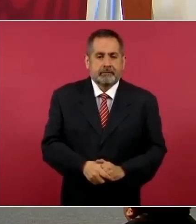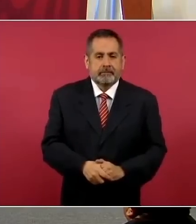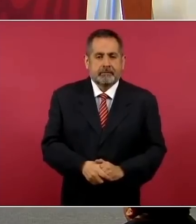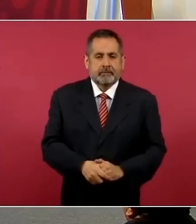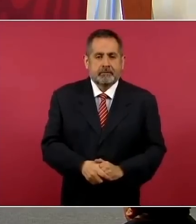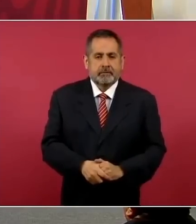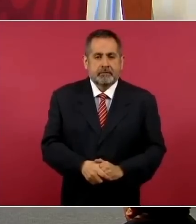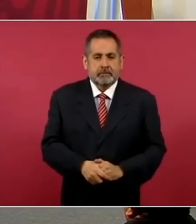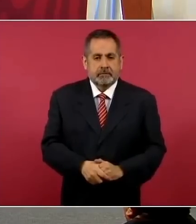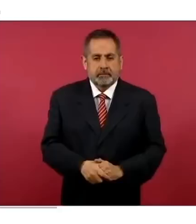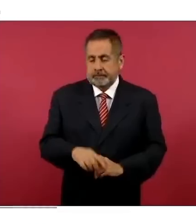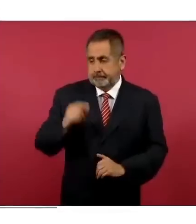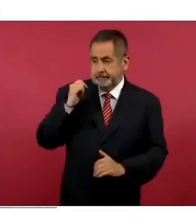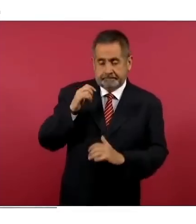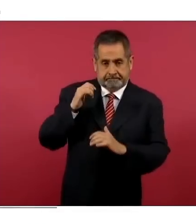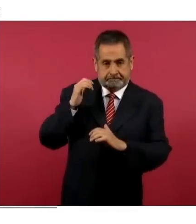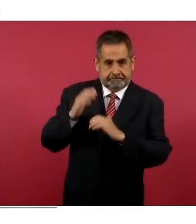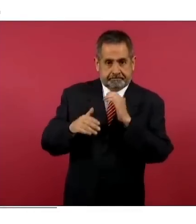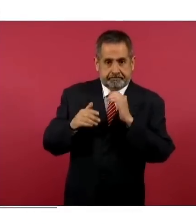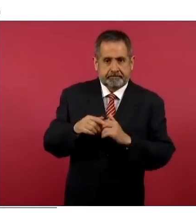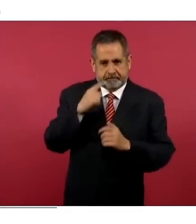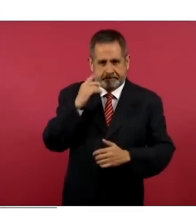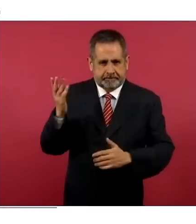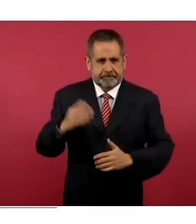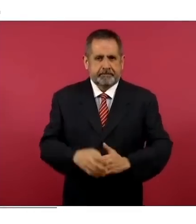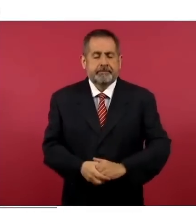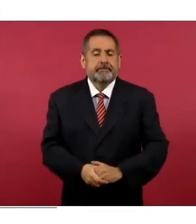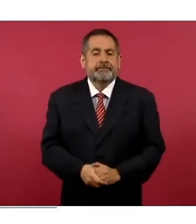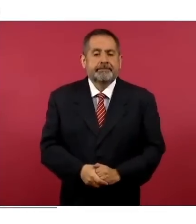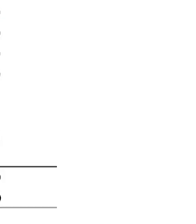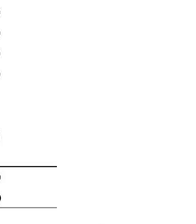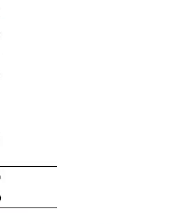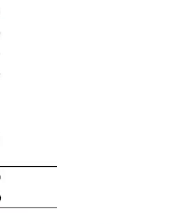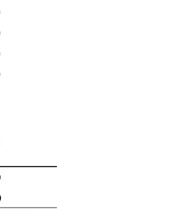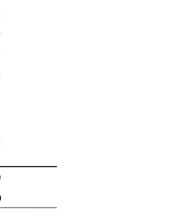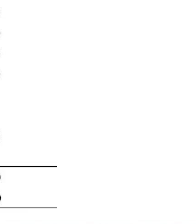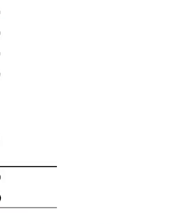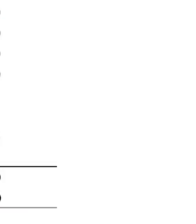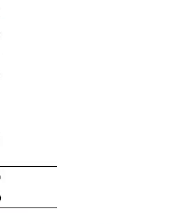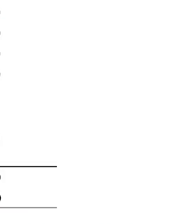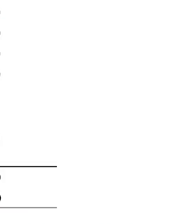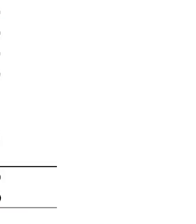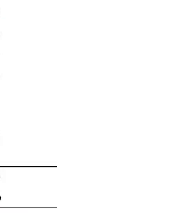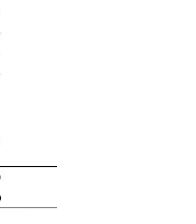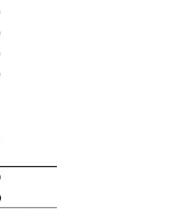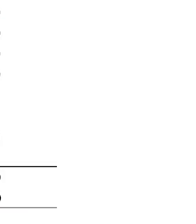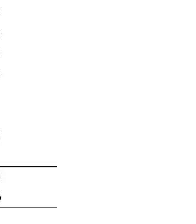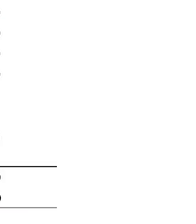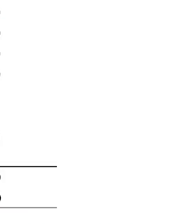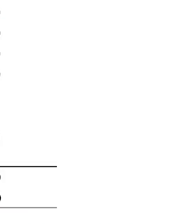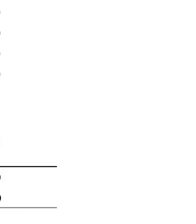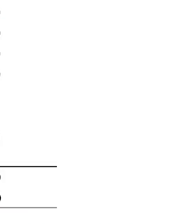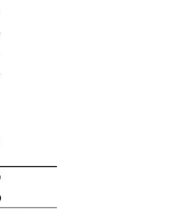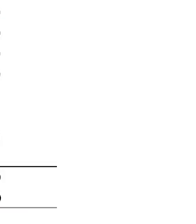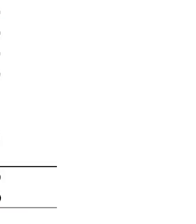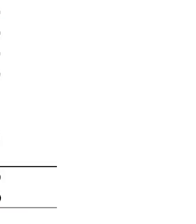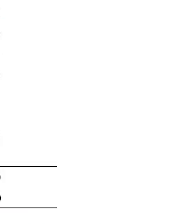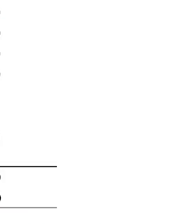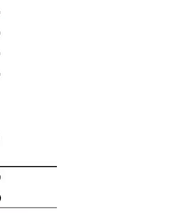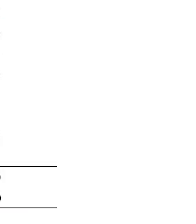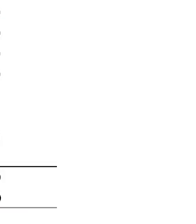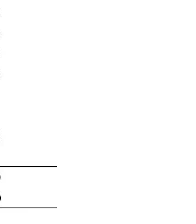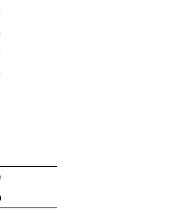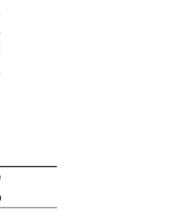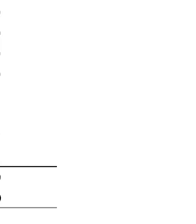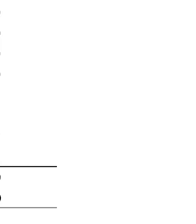Este es el cierre del 21, lo que consideraban para 22. Y aquí es a mitad